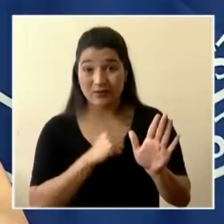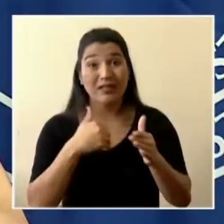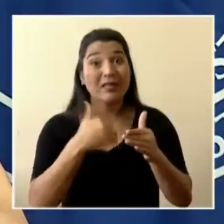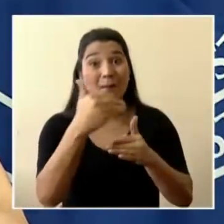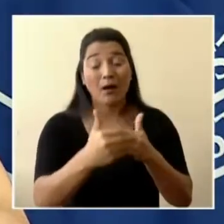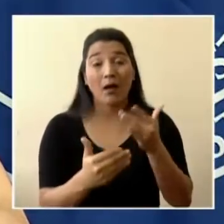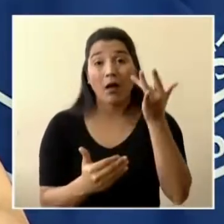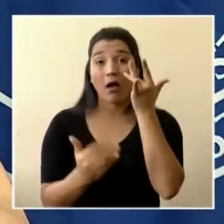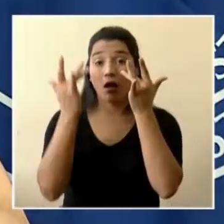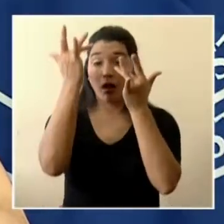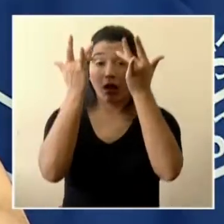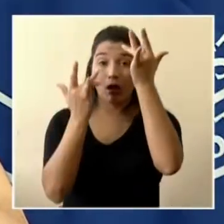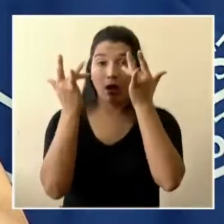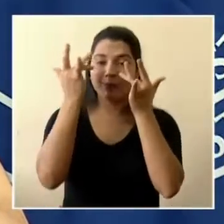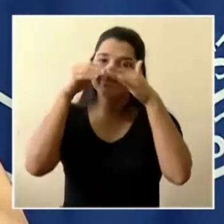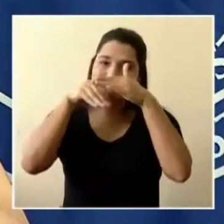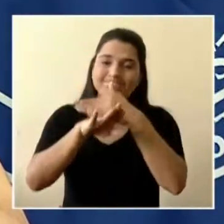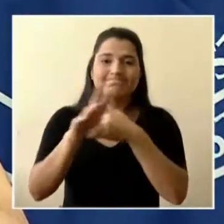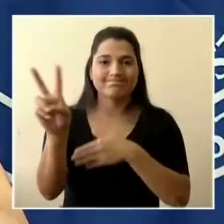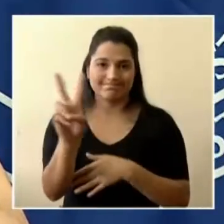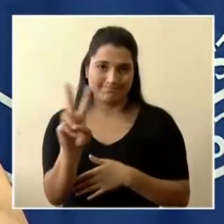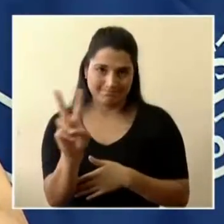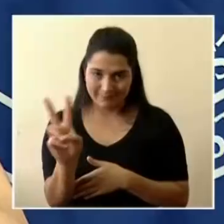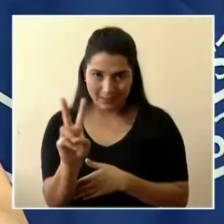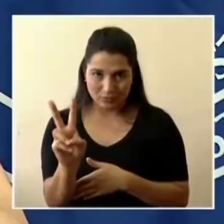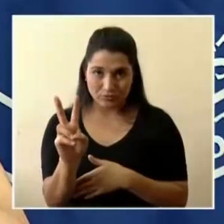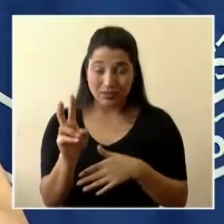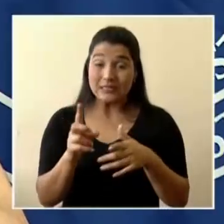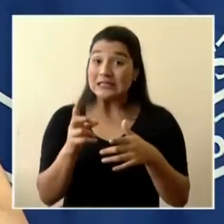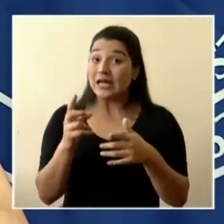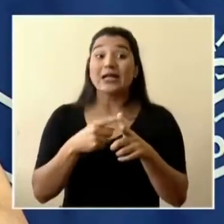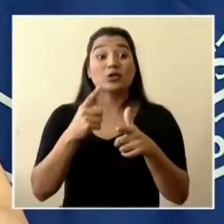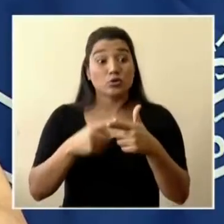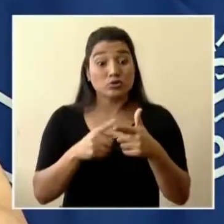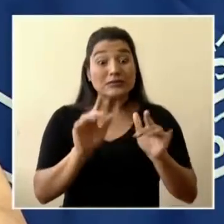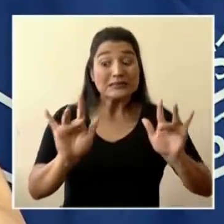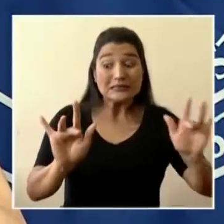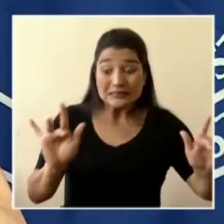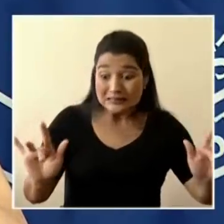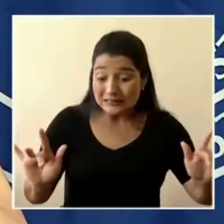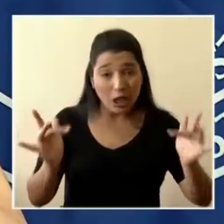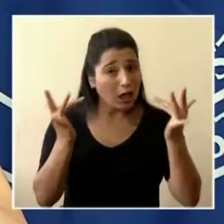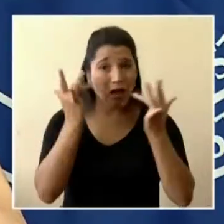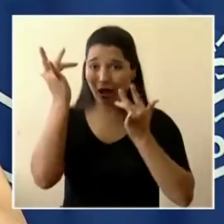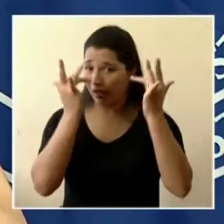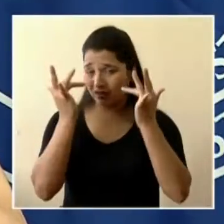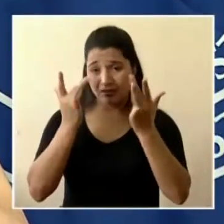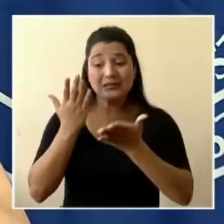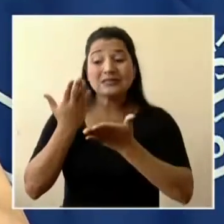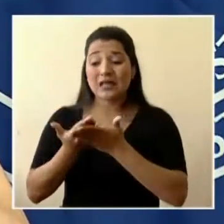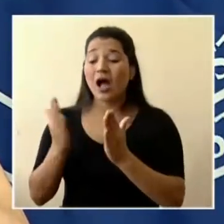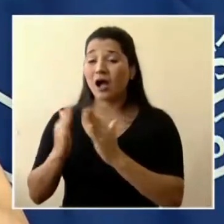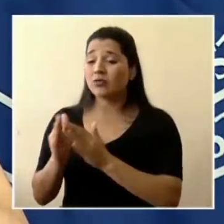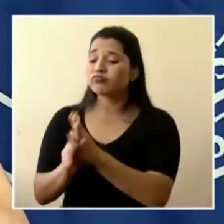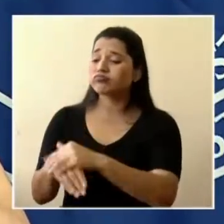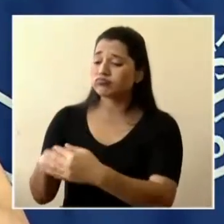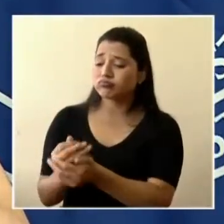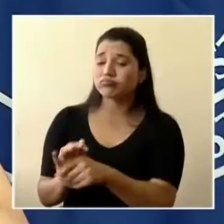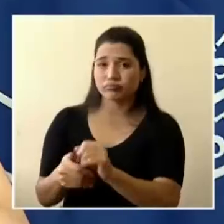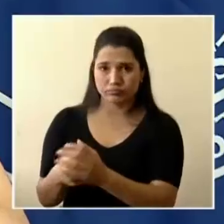lugares. Y si nos tocamos la cara sin habernos lavado las manos, nos podemos transmitir el virus y provocar un brote o varios